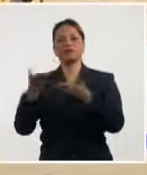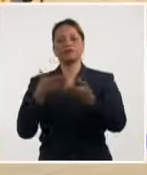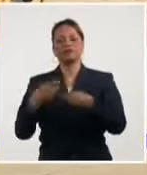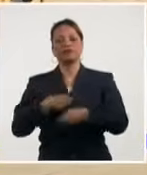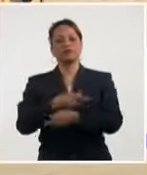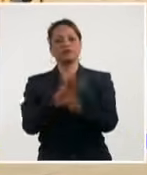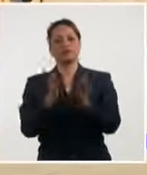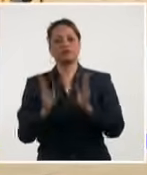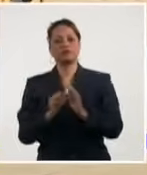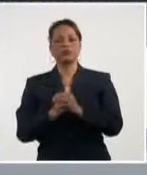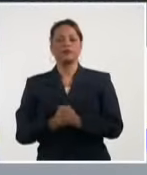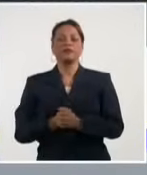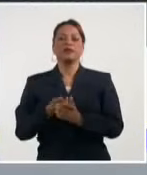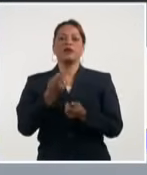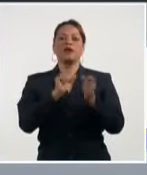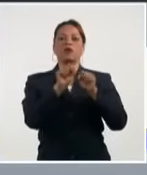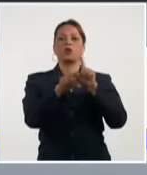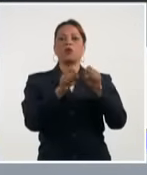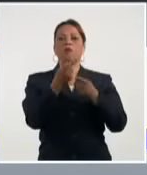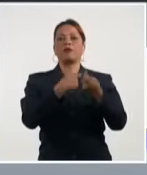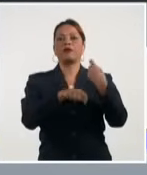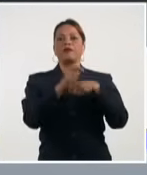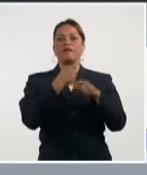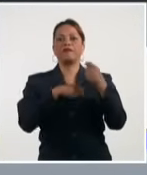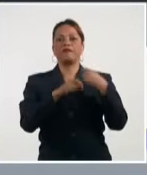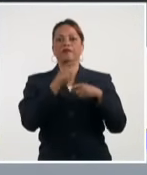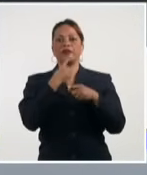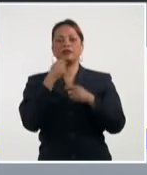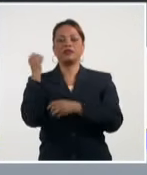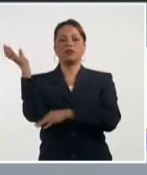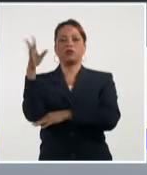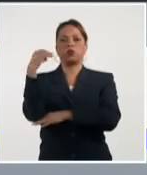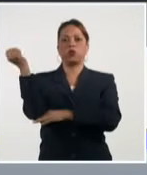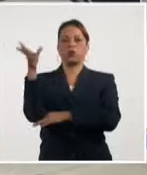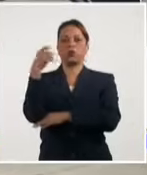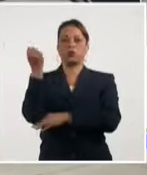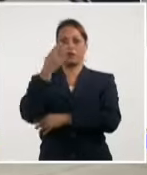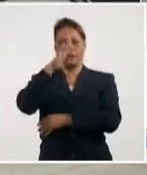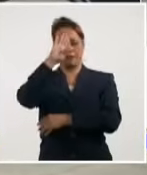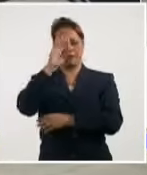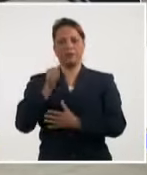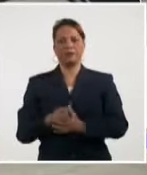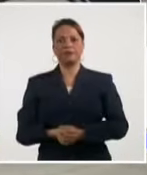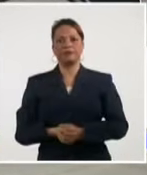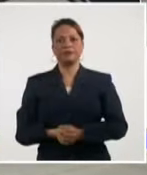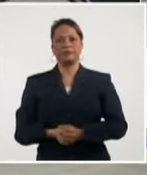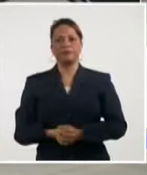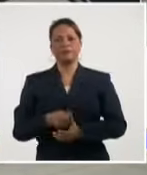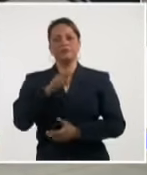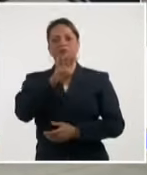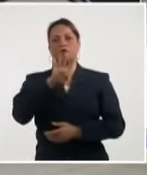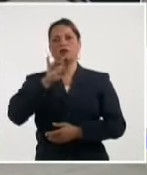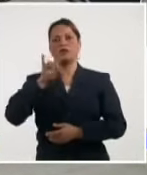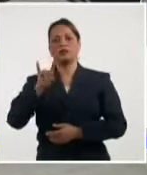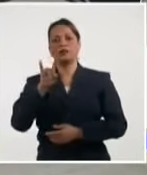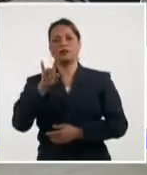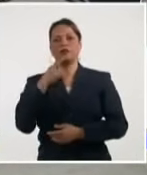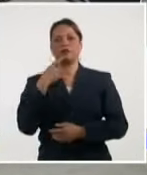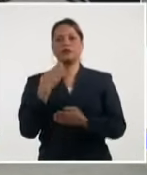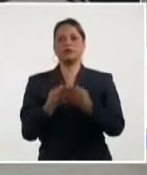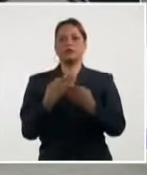de la operación de compra-venta su infraestructura en el país. Las 49 unidades de segunda